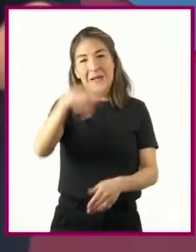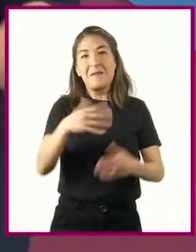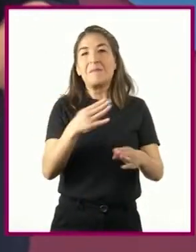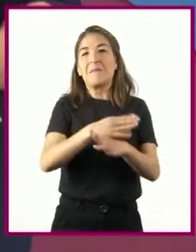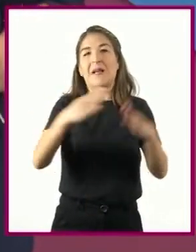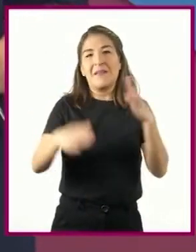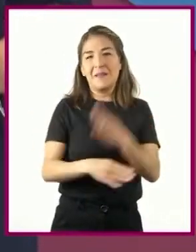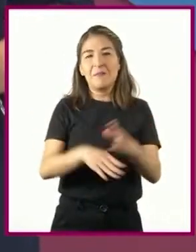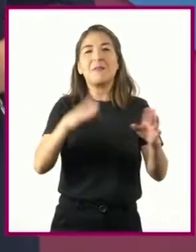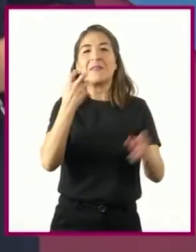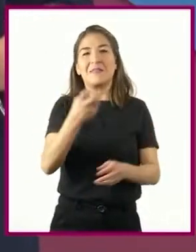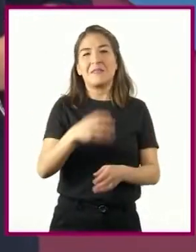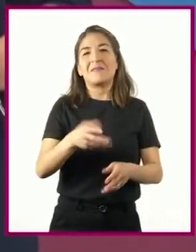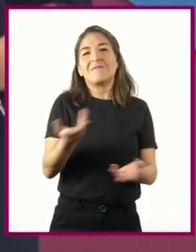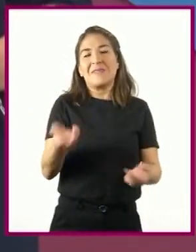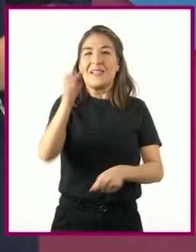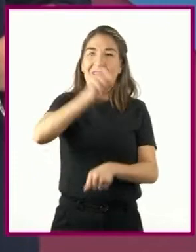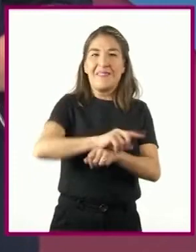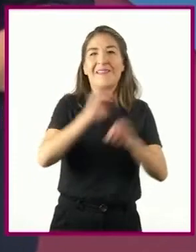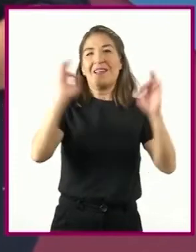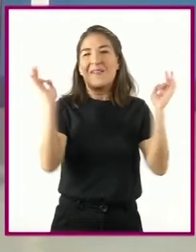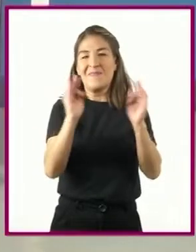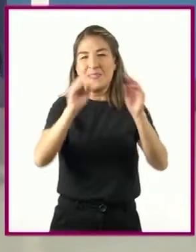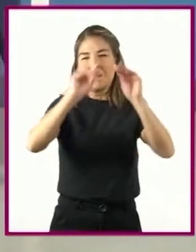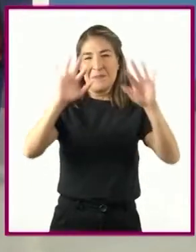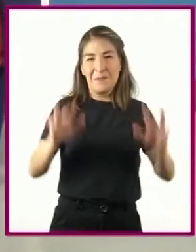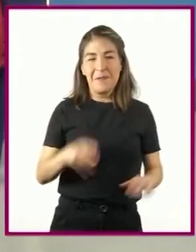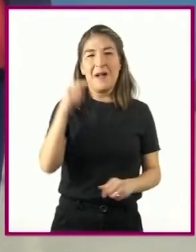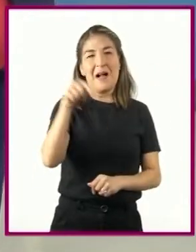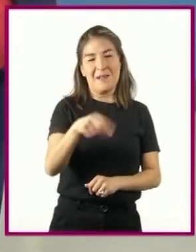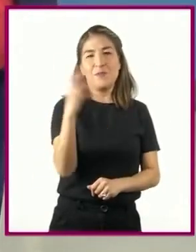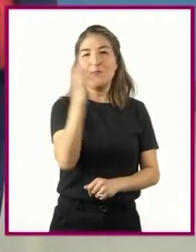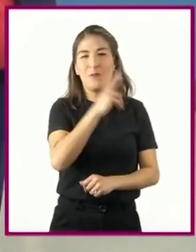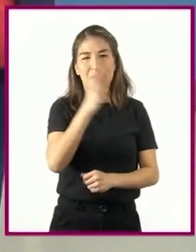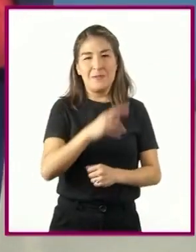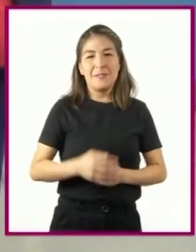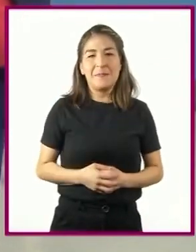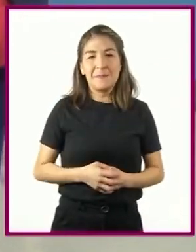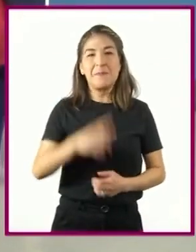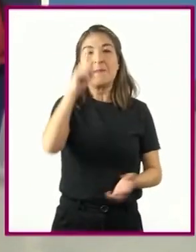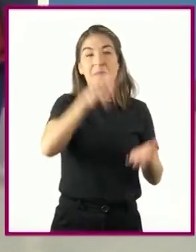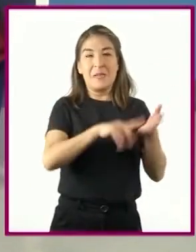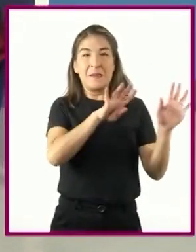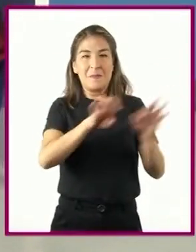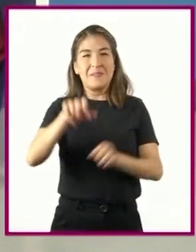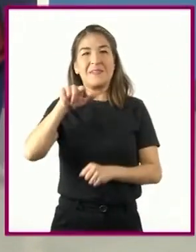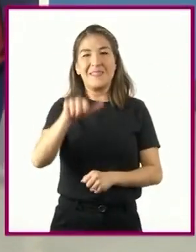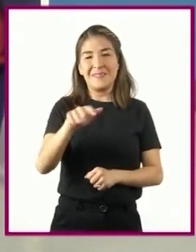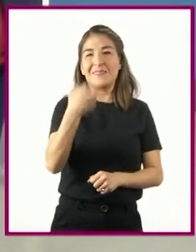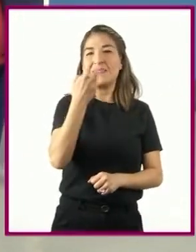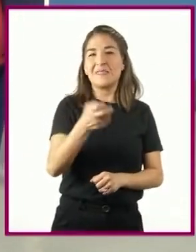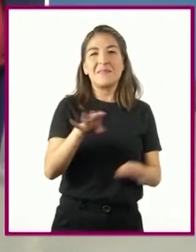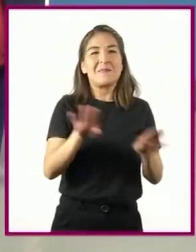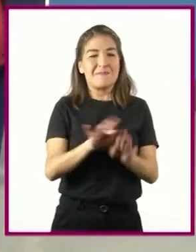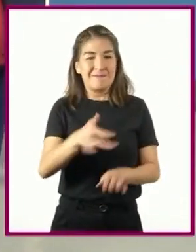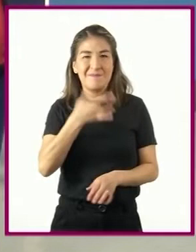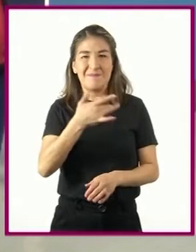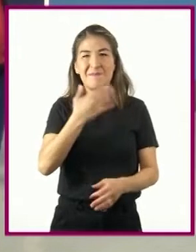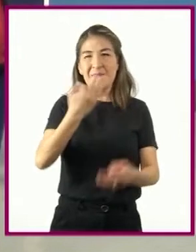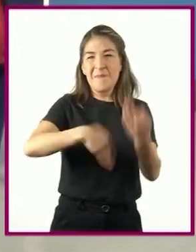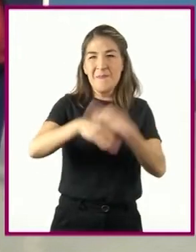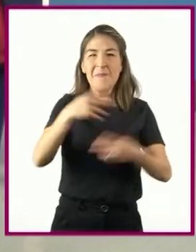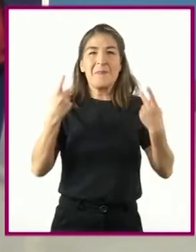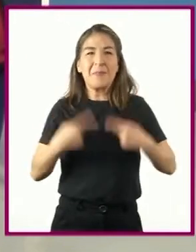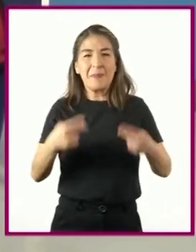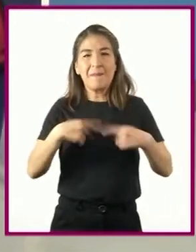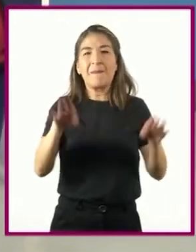para enfrentar el invierno ruso. En 1917, la inconformidad social y la